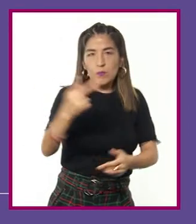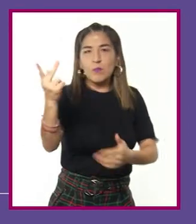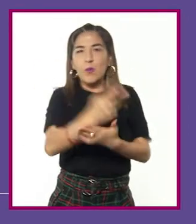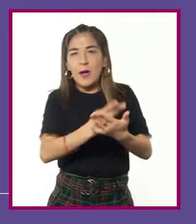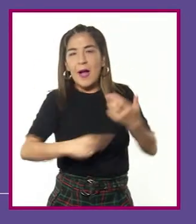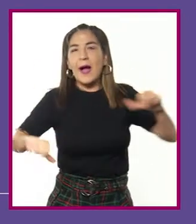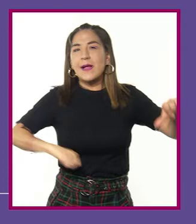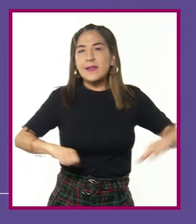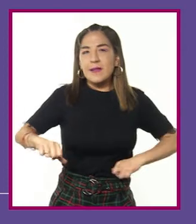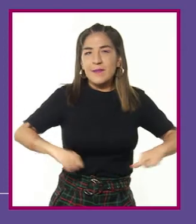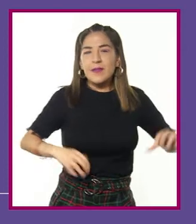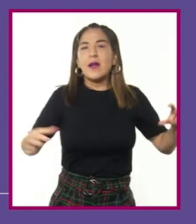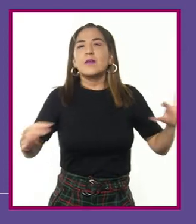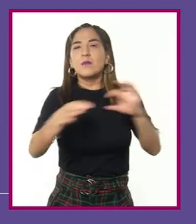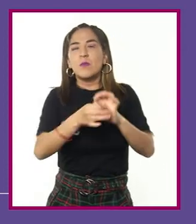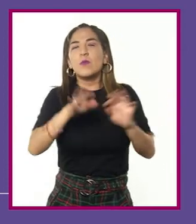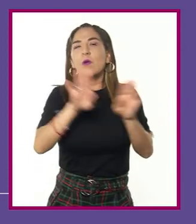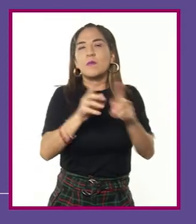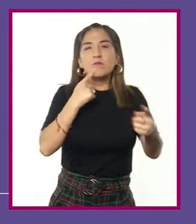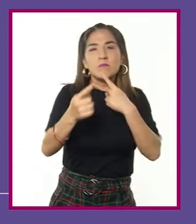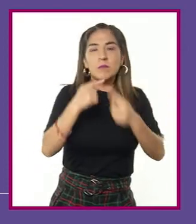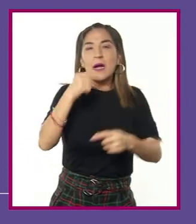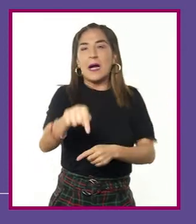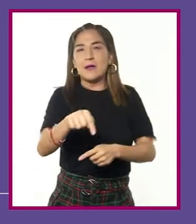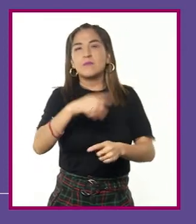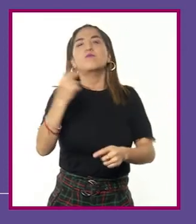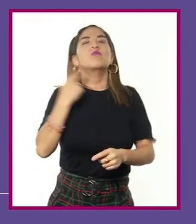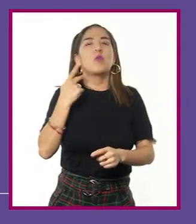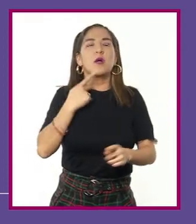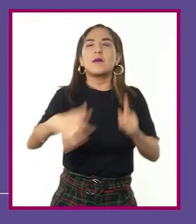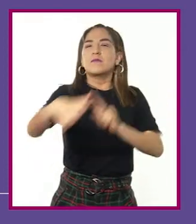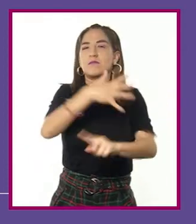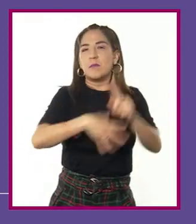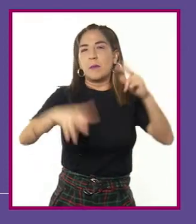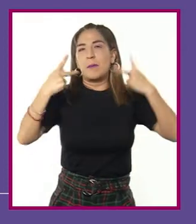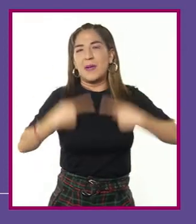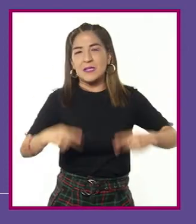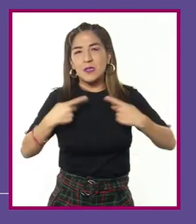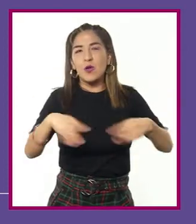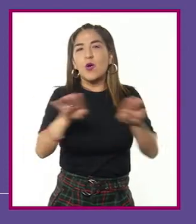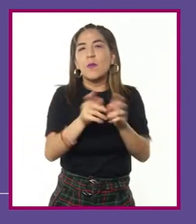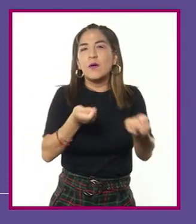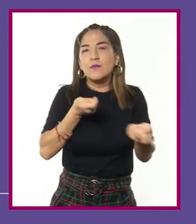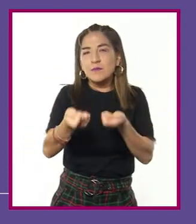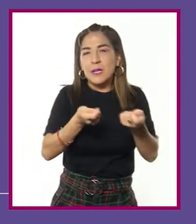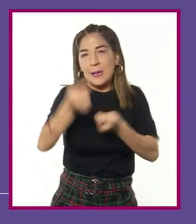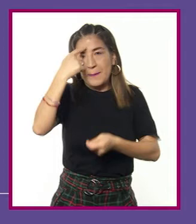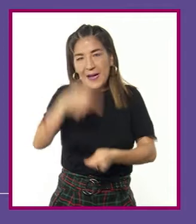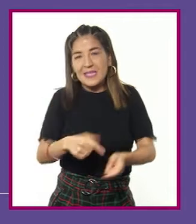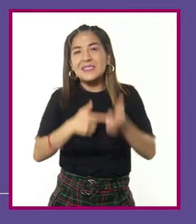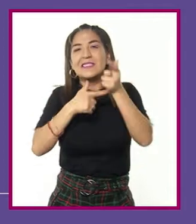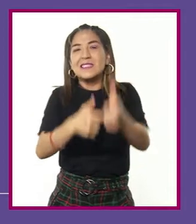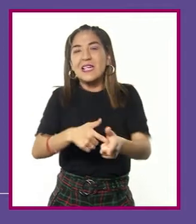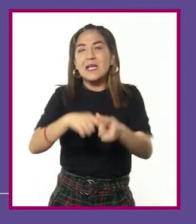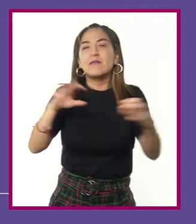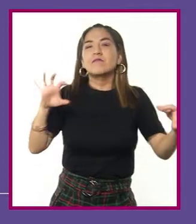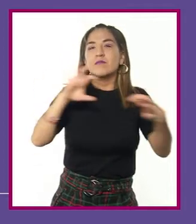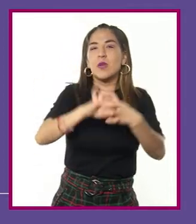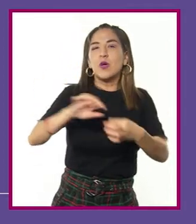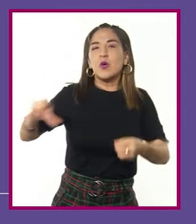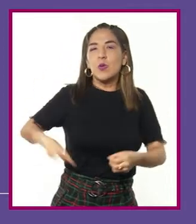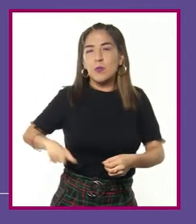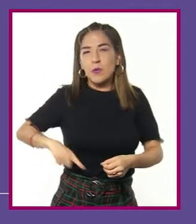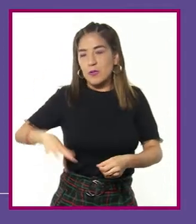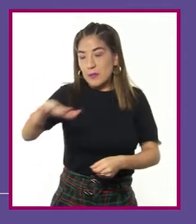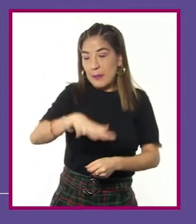y acciones que se organizan en una política pública, es decir, la estrategia que sigue un gobierno para satisfacer